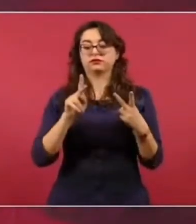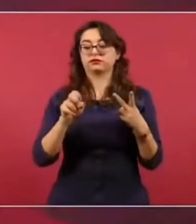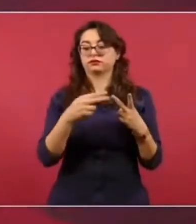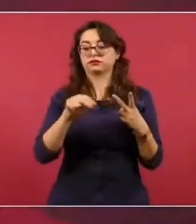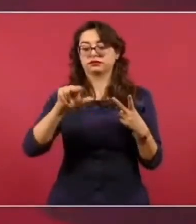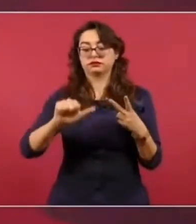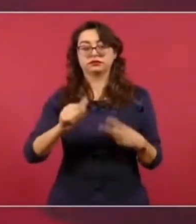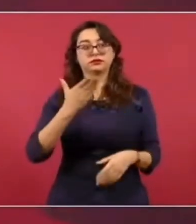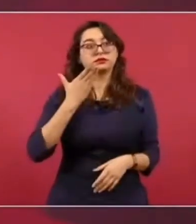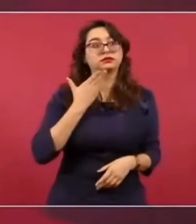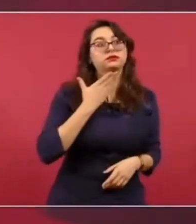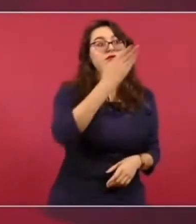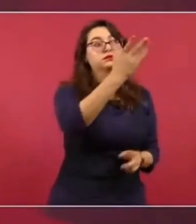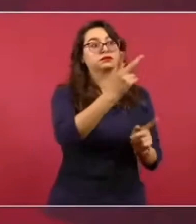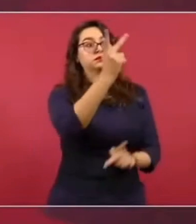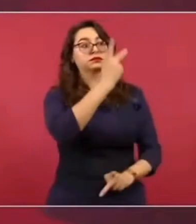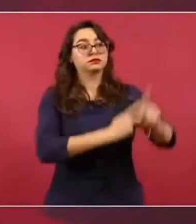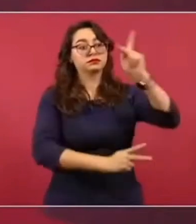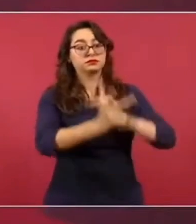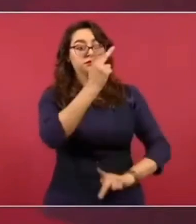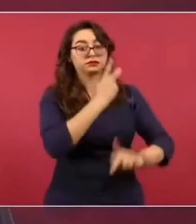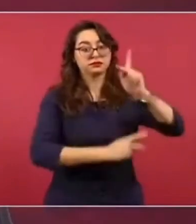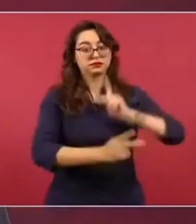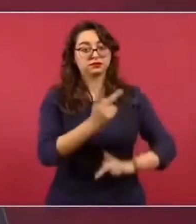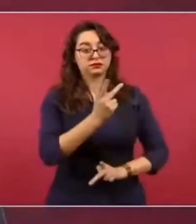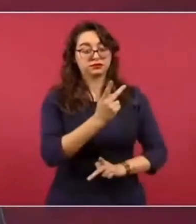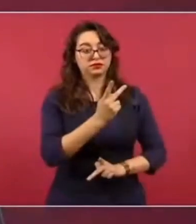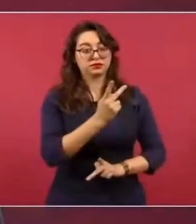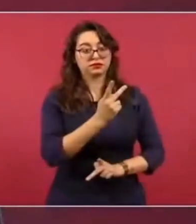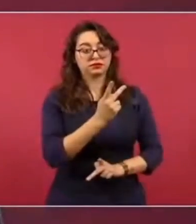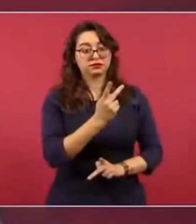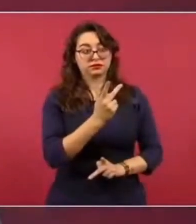nosotros tenemos 3 puntos abajo